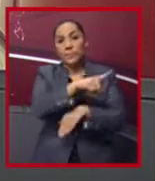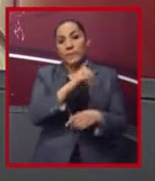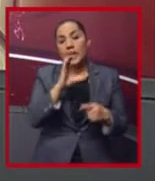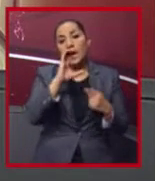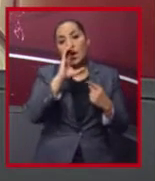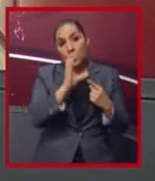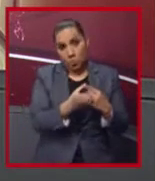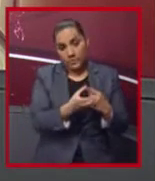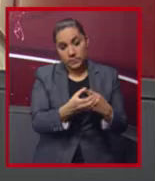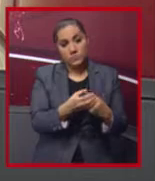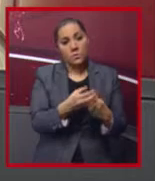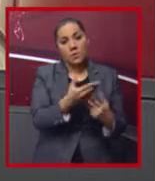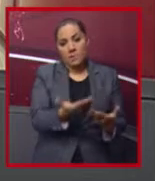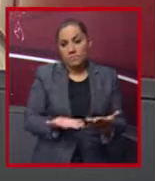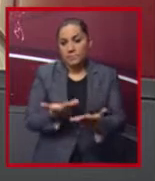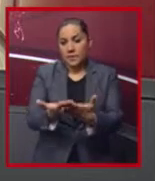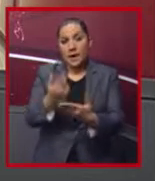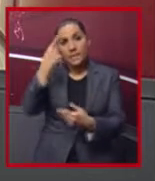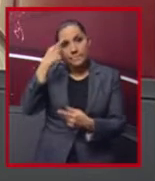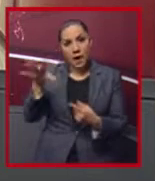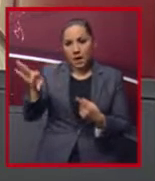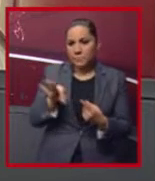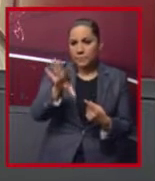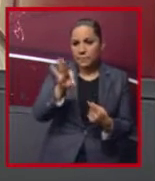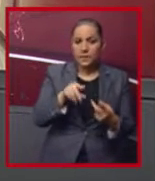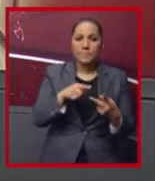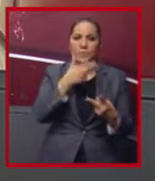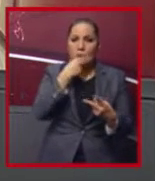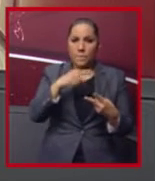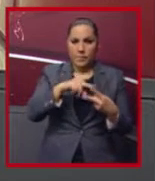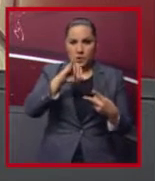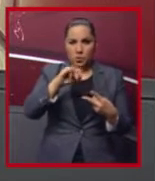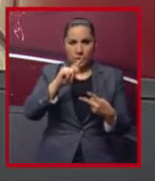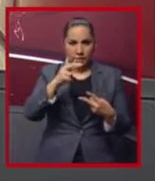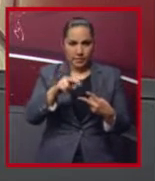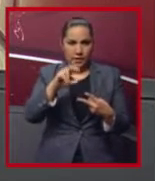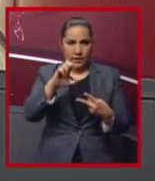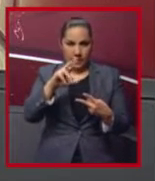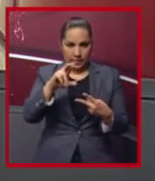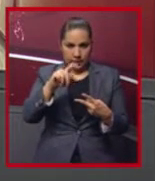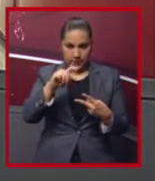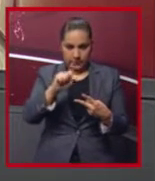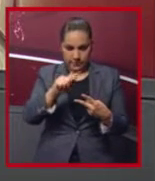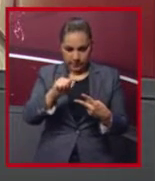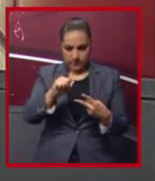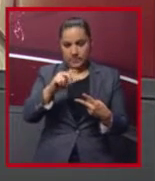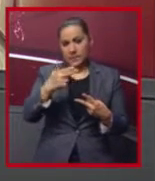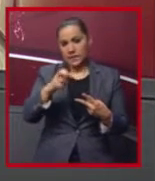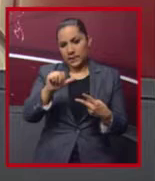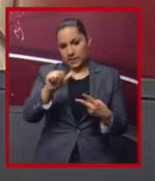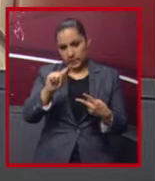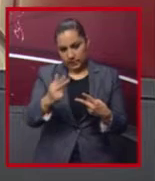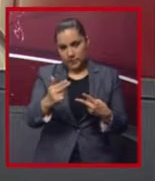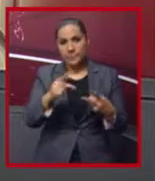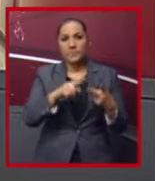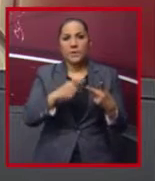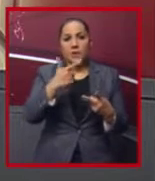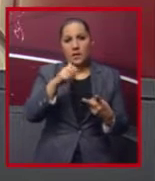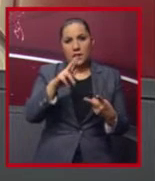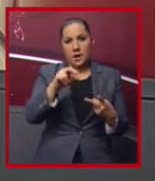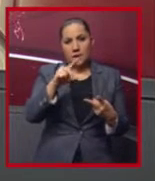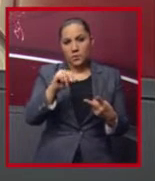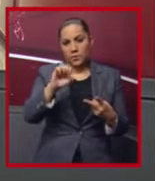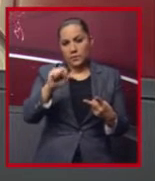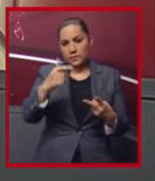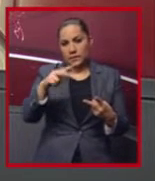que aprueba la designación de los ciudadanos Jonathan Ernest Heath, constatable, y Gerardo Esquivel Hernández como